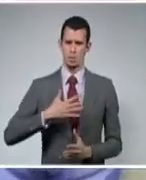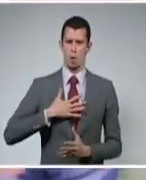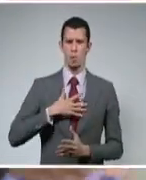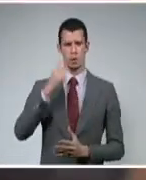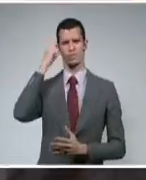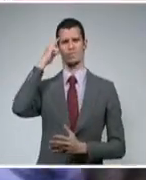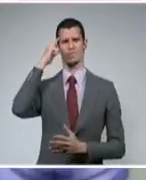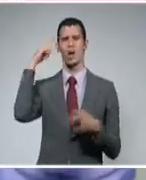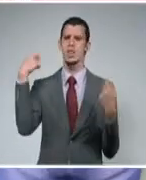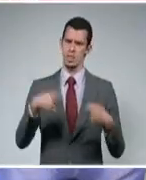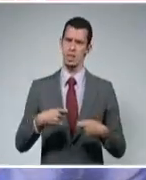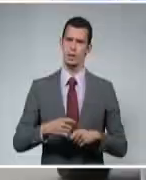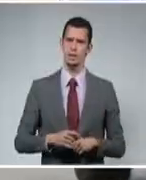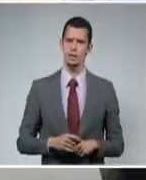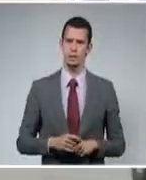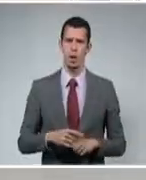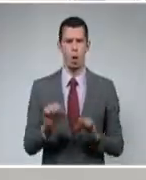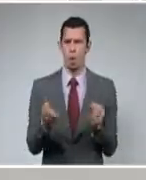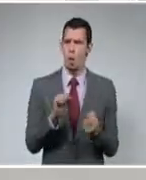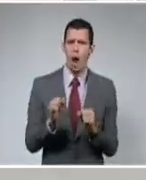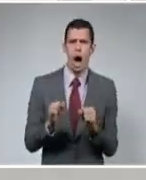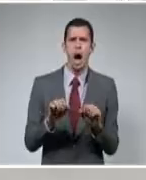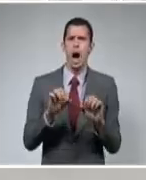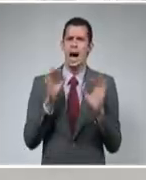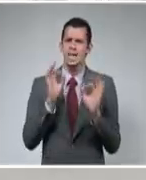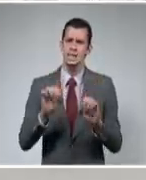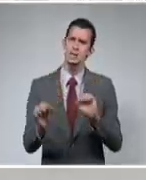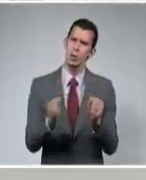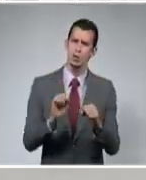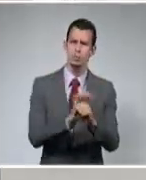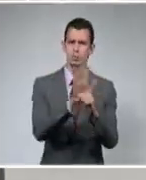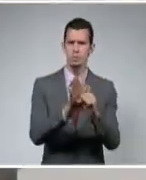ponerle frenos al actual rebrote de COVID-19.